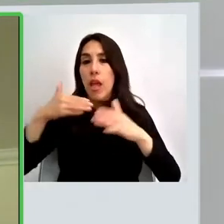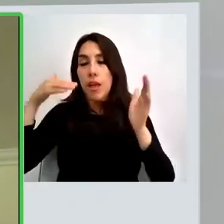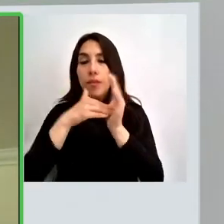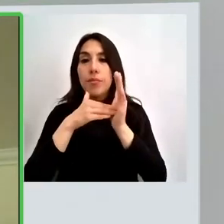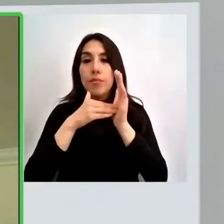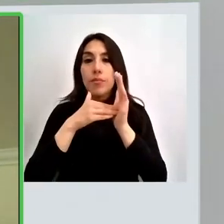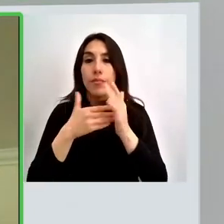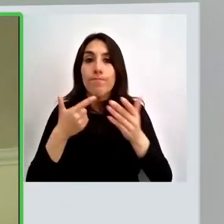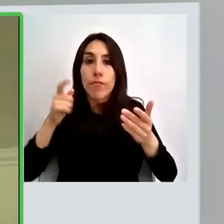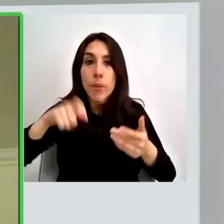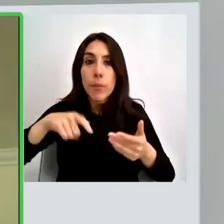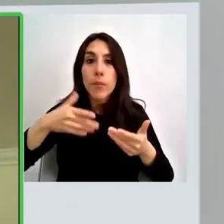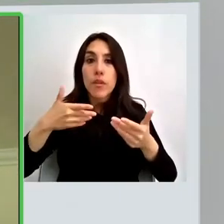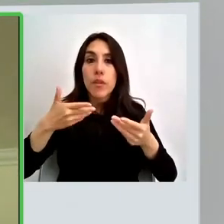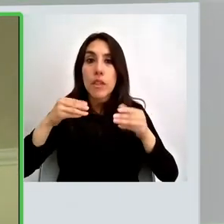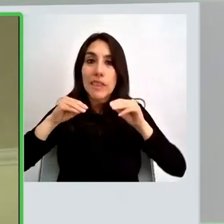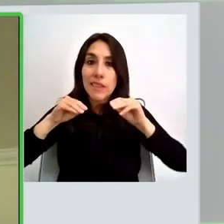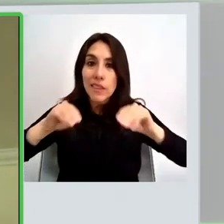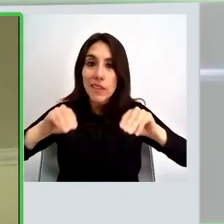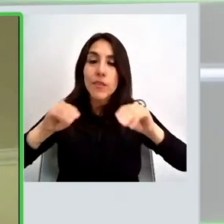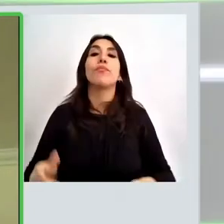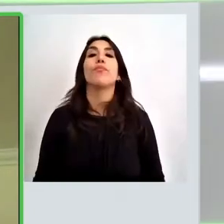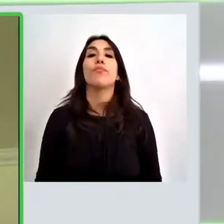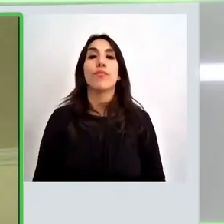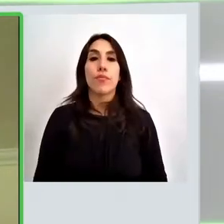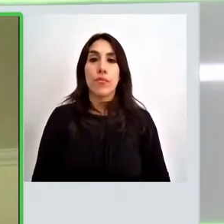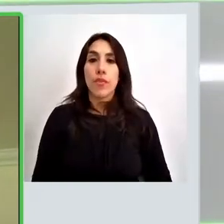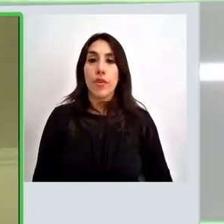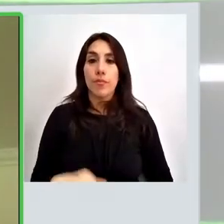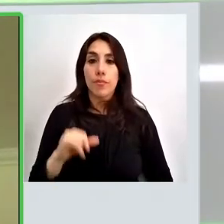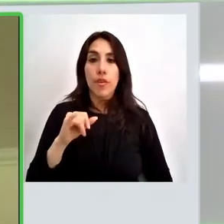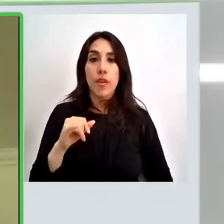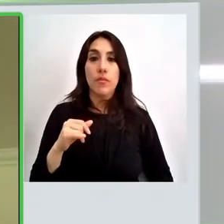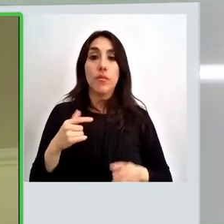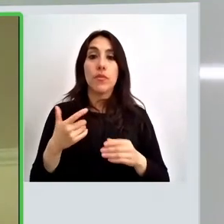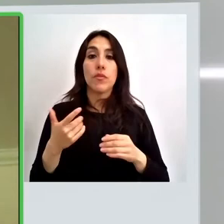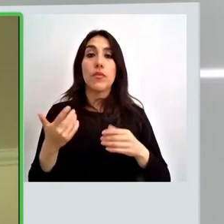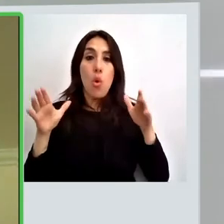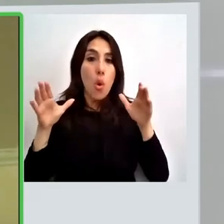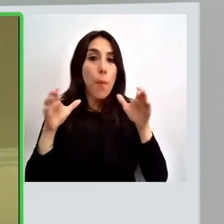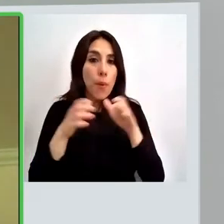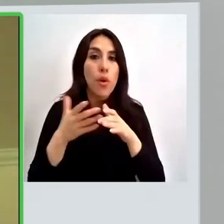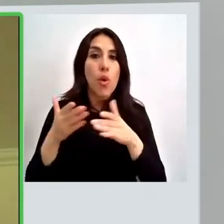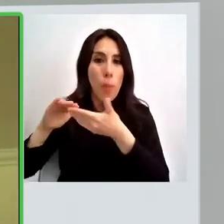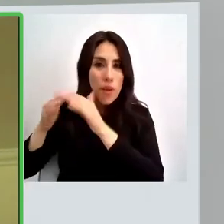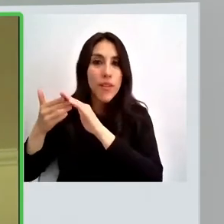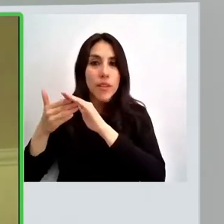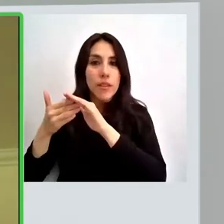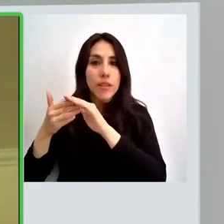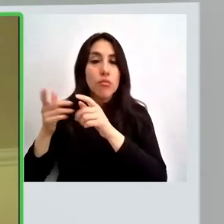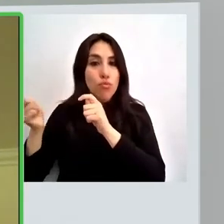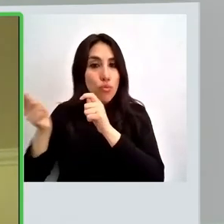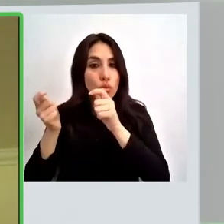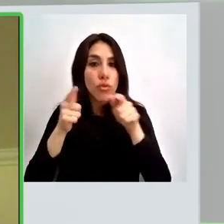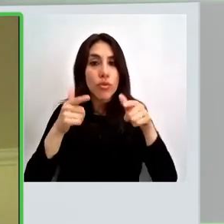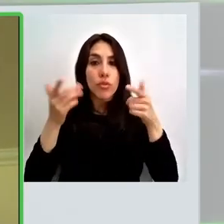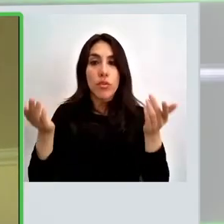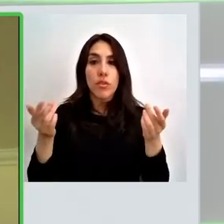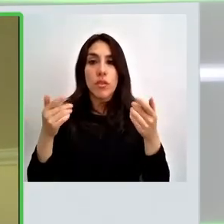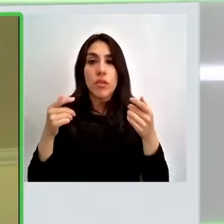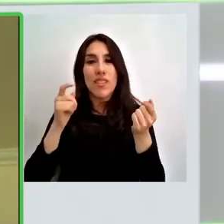a nivel familiar también en la comunidad de negocios para cambiar estas actitudes así que